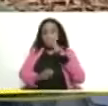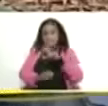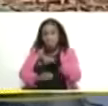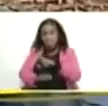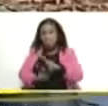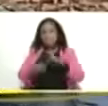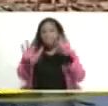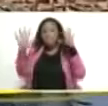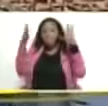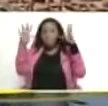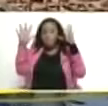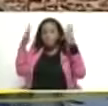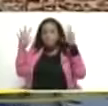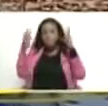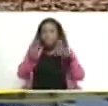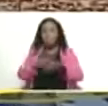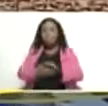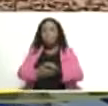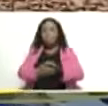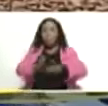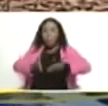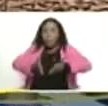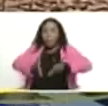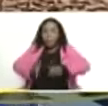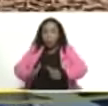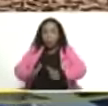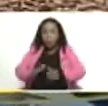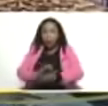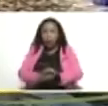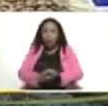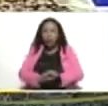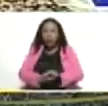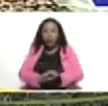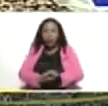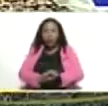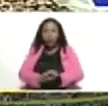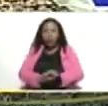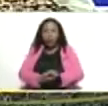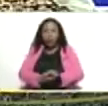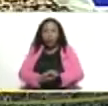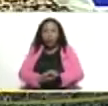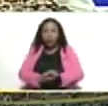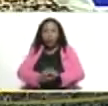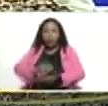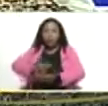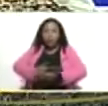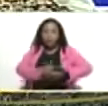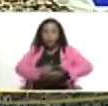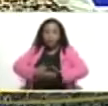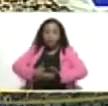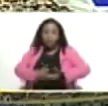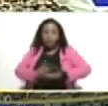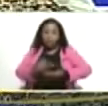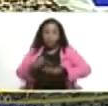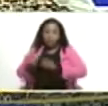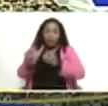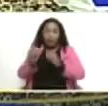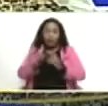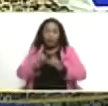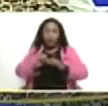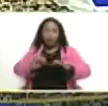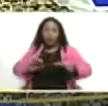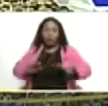celebrar el día del nacimiento del gran Jesús. El niño Jesús que terminó siendo el gran Jesucristo,